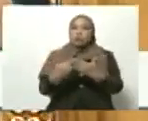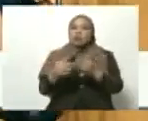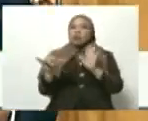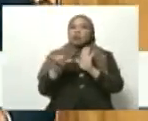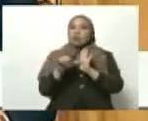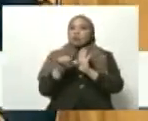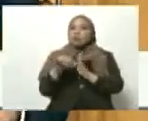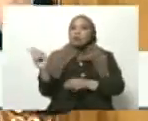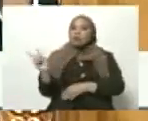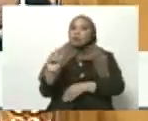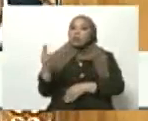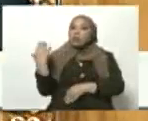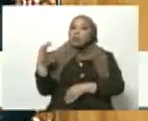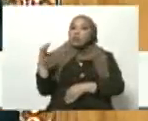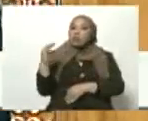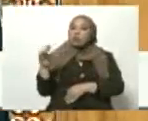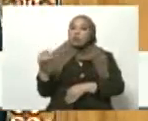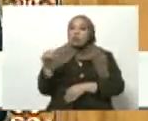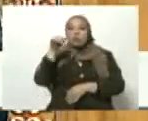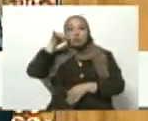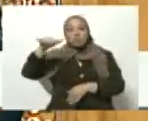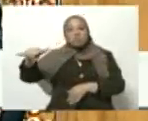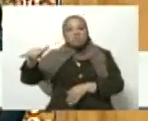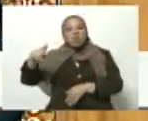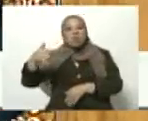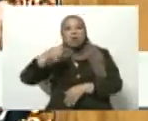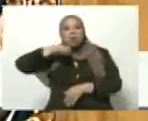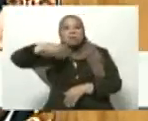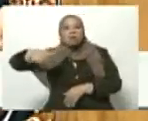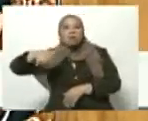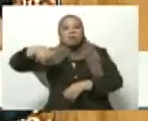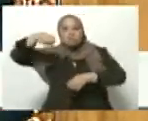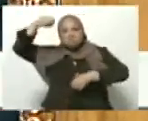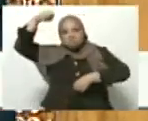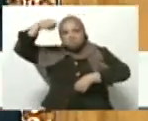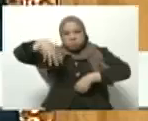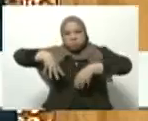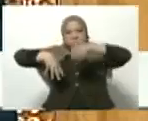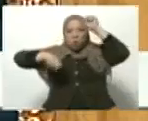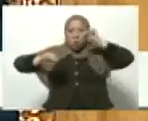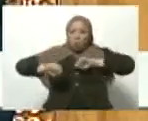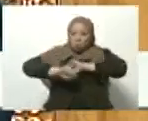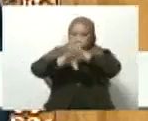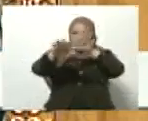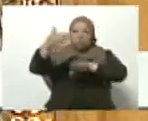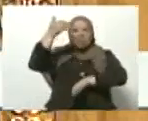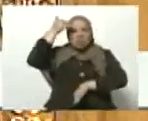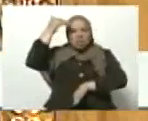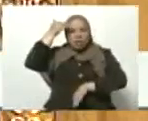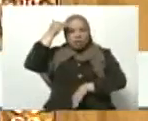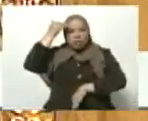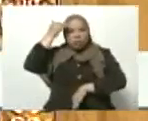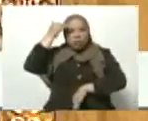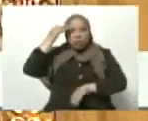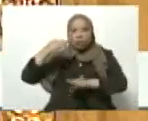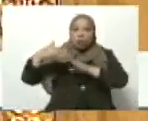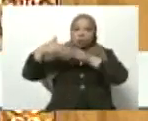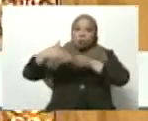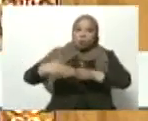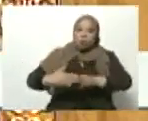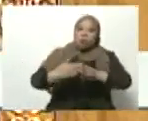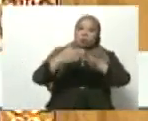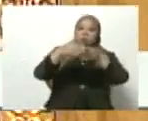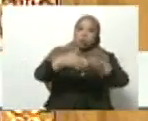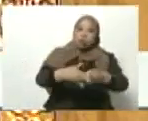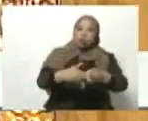frontera entre Colombia y Venezuela, amenazando a Venezuela con bombarderos. Yo lo hago, para que sepa que estamos ahí. Yo mando barcos a las